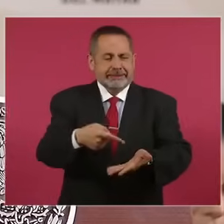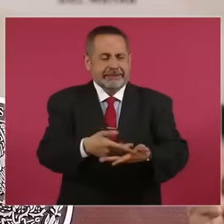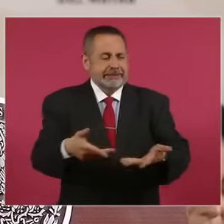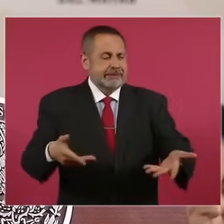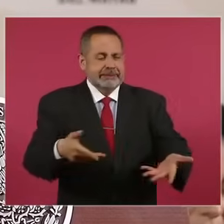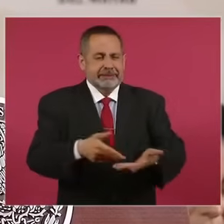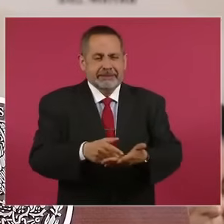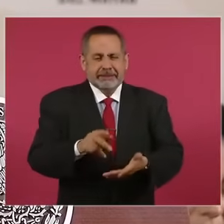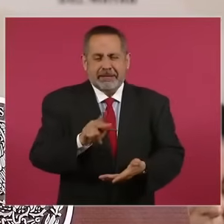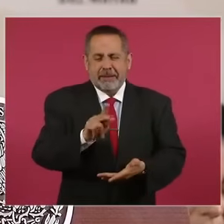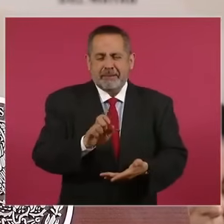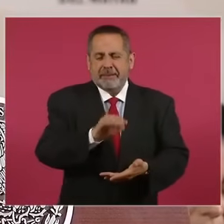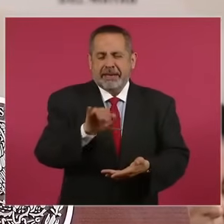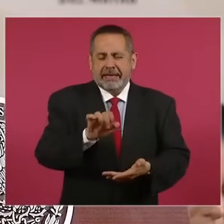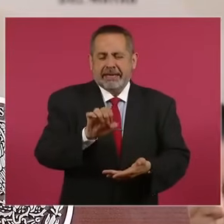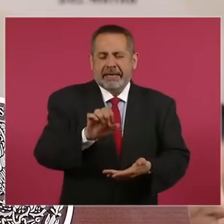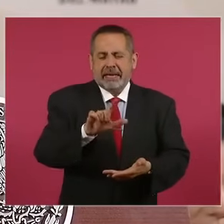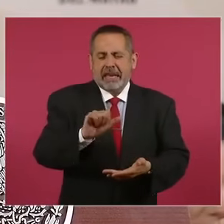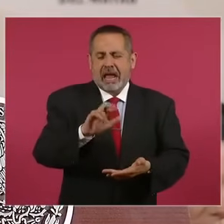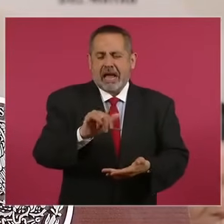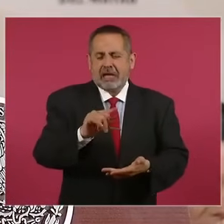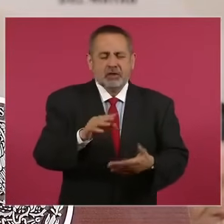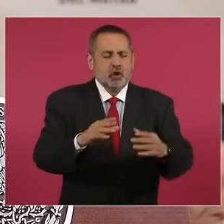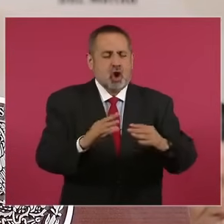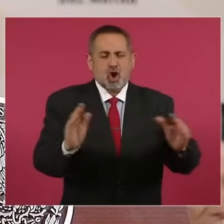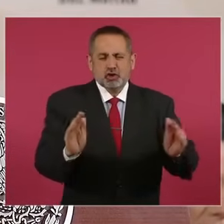peje lagartito.